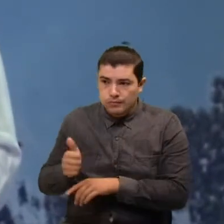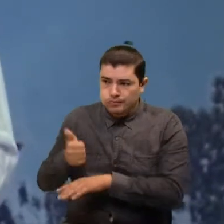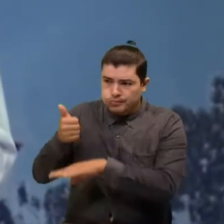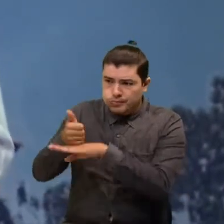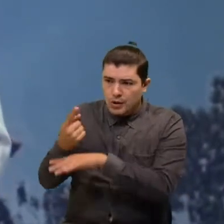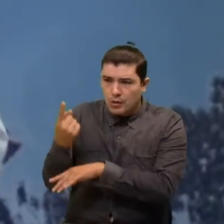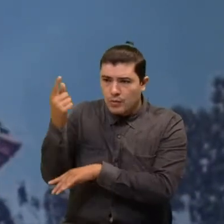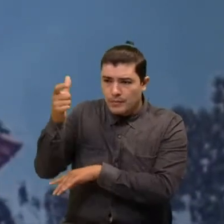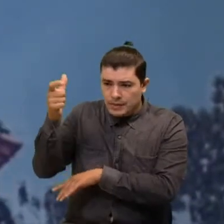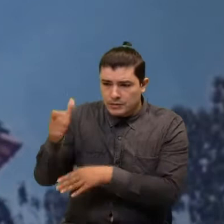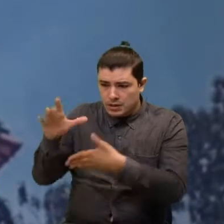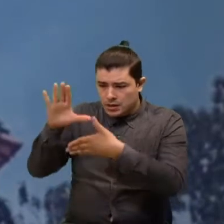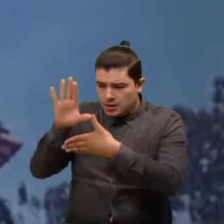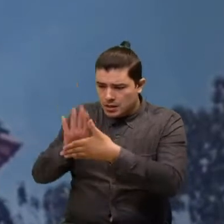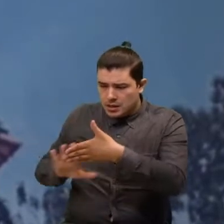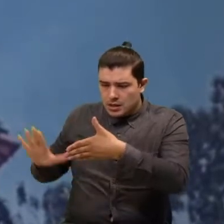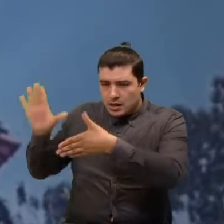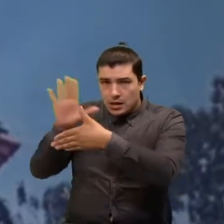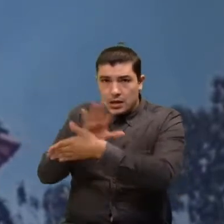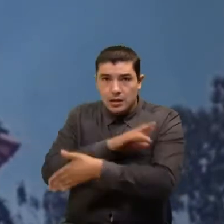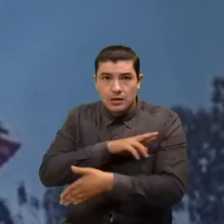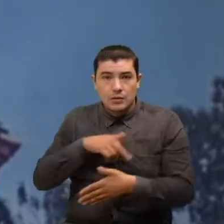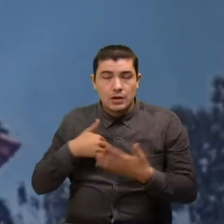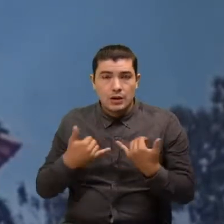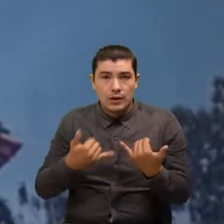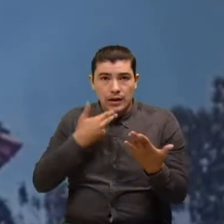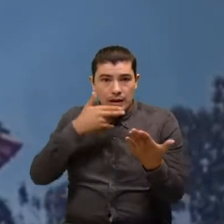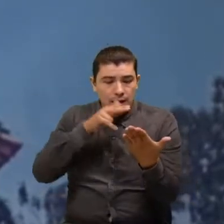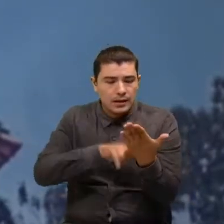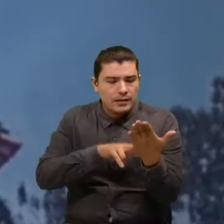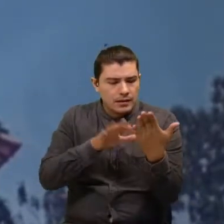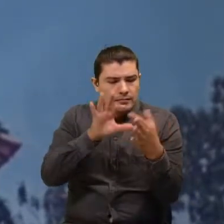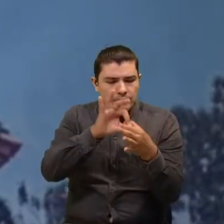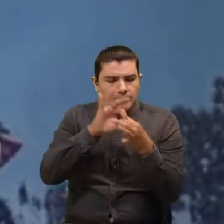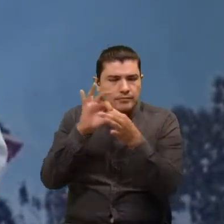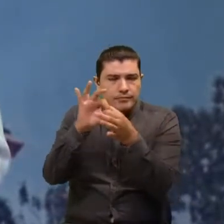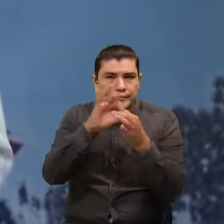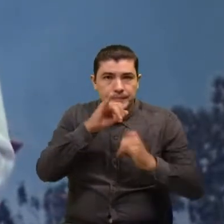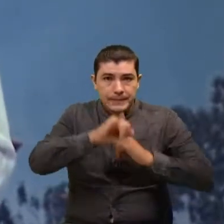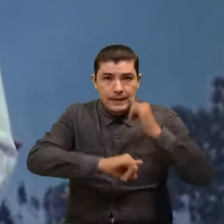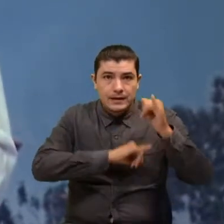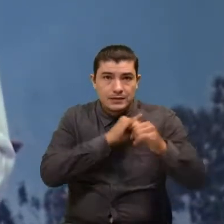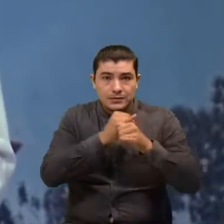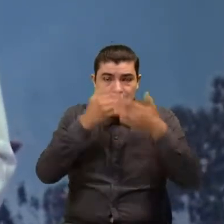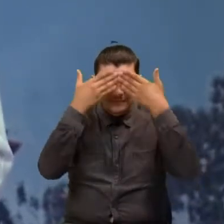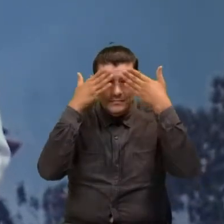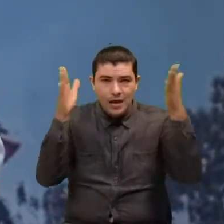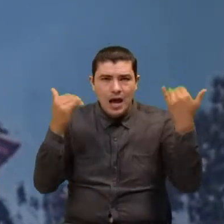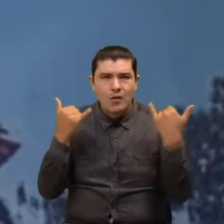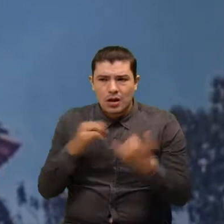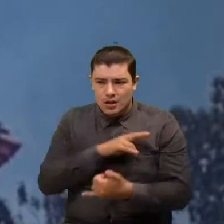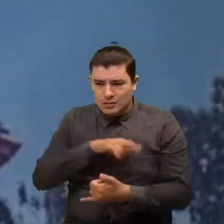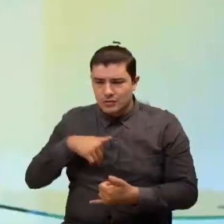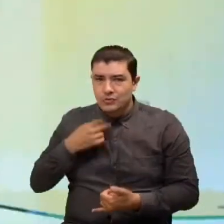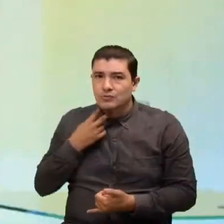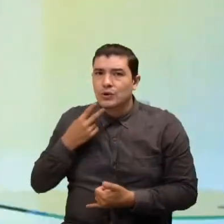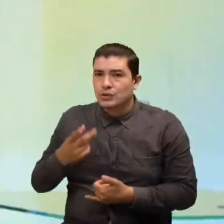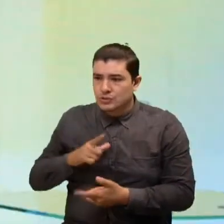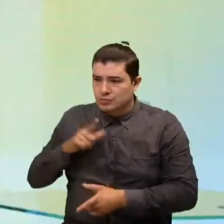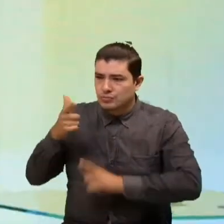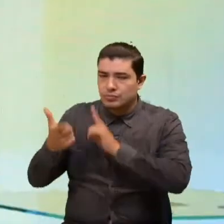continente por el apego que tenemos a la carta democrática interamericana ahí también levantaremos nuestra voz